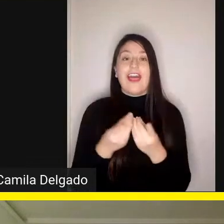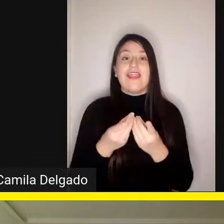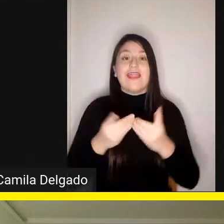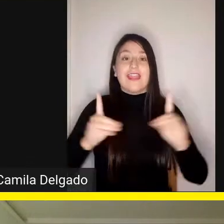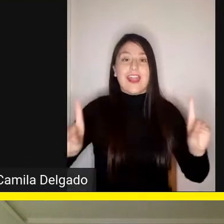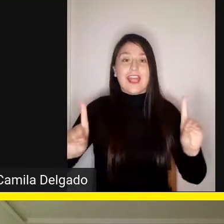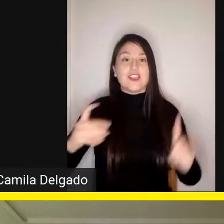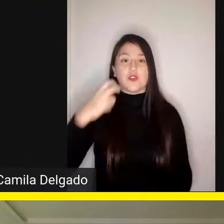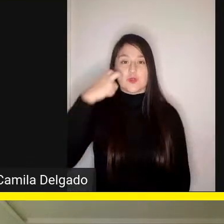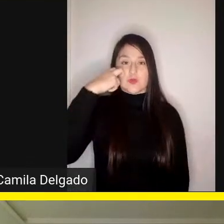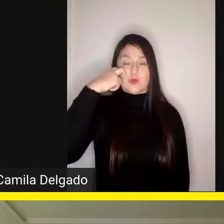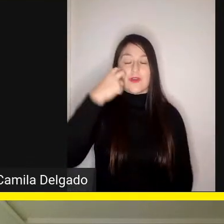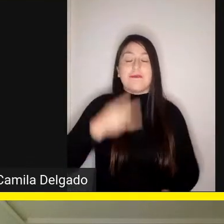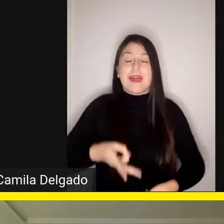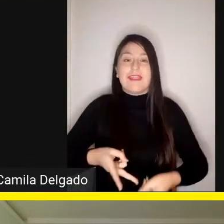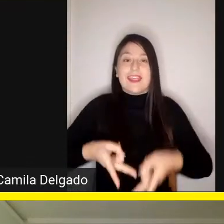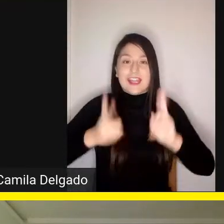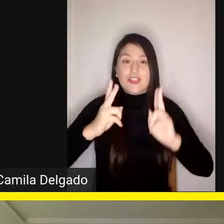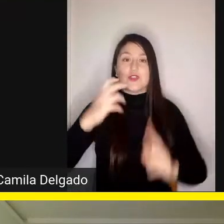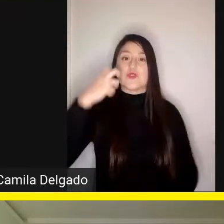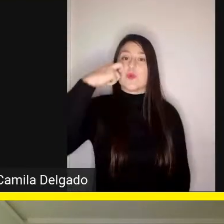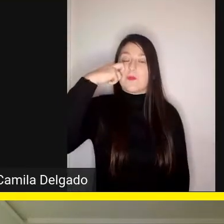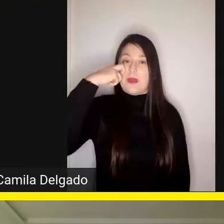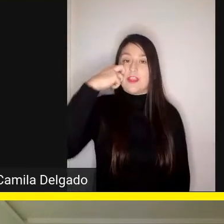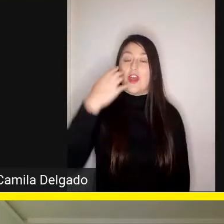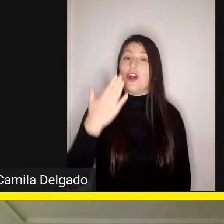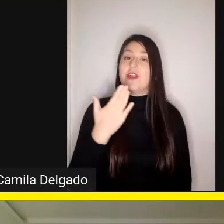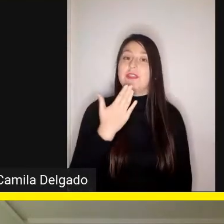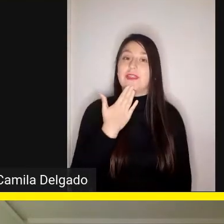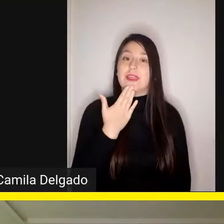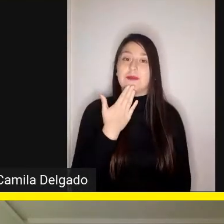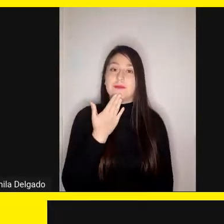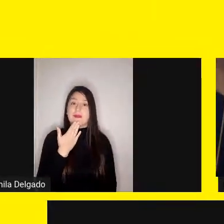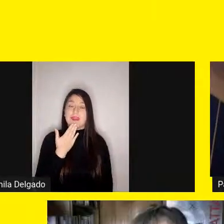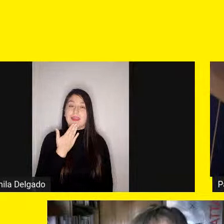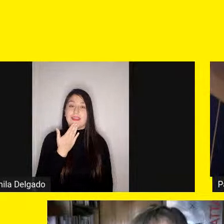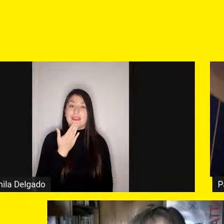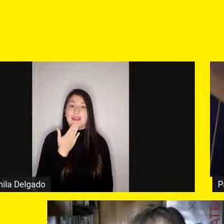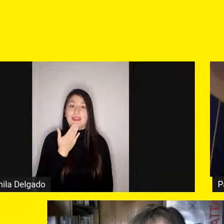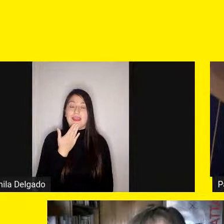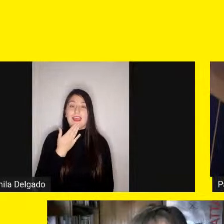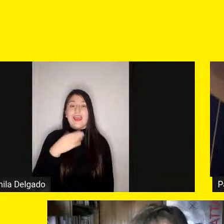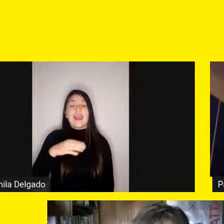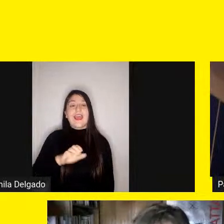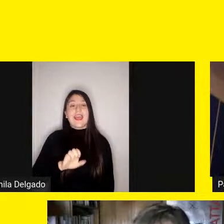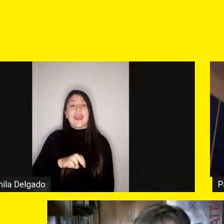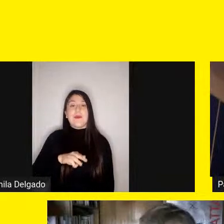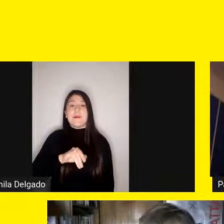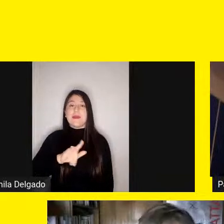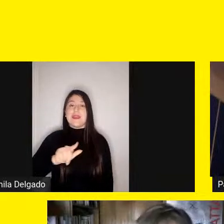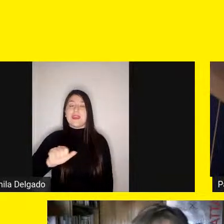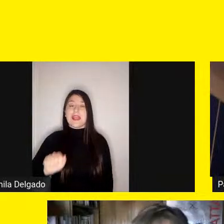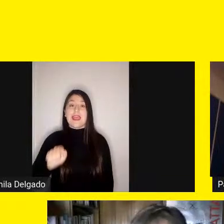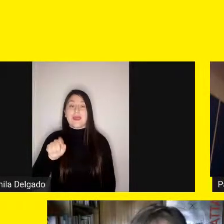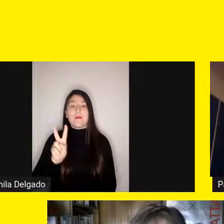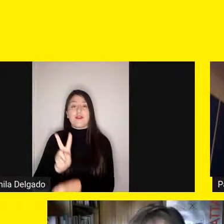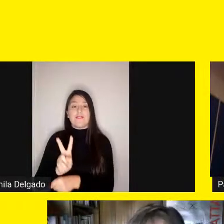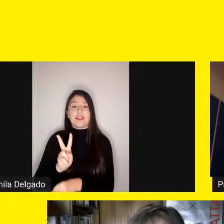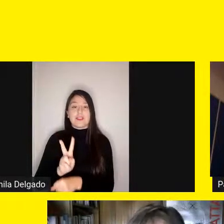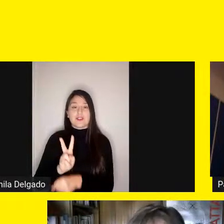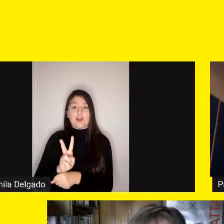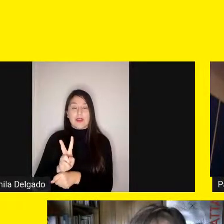También tenemos a María Emilia Tillú, quien es profesora de